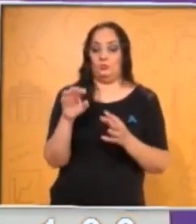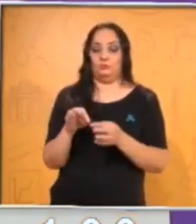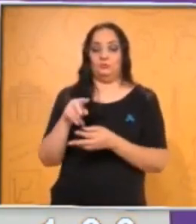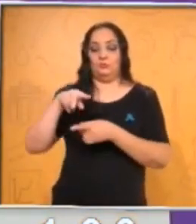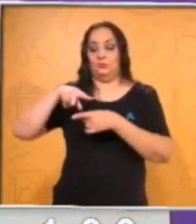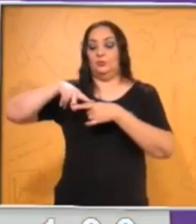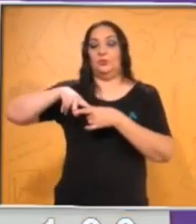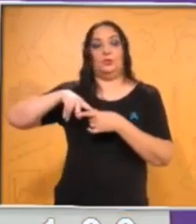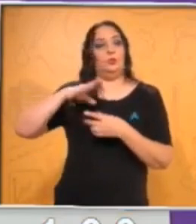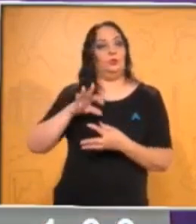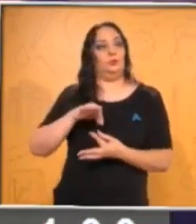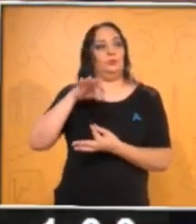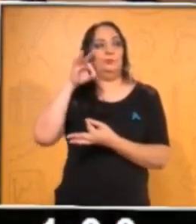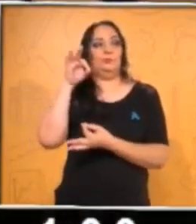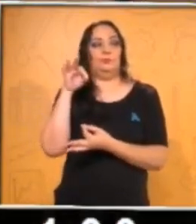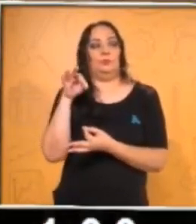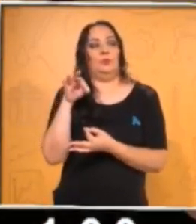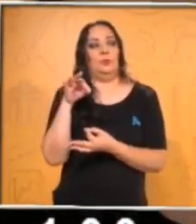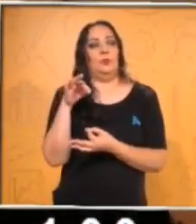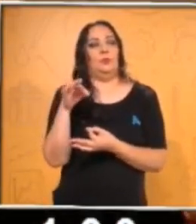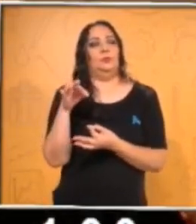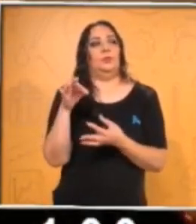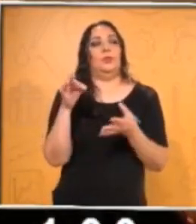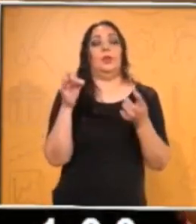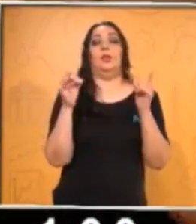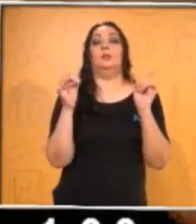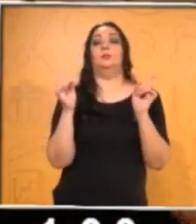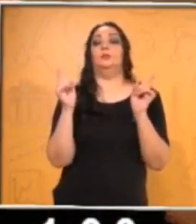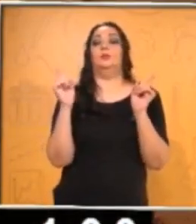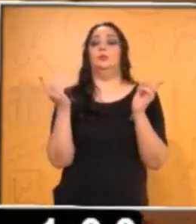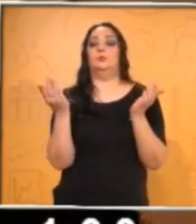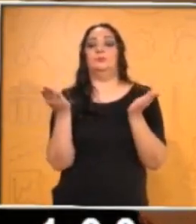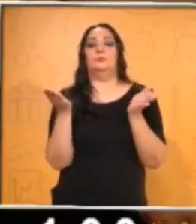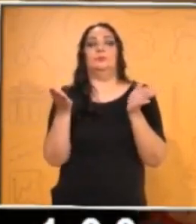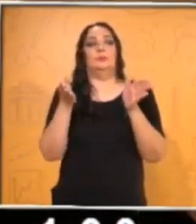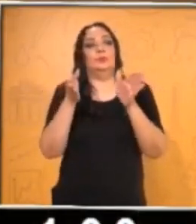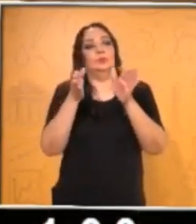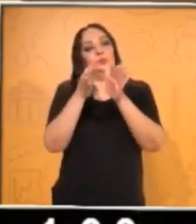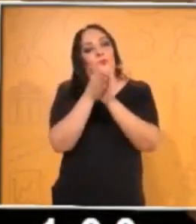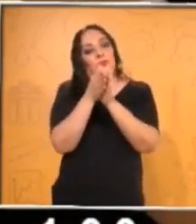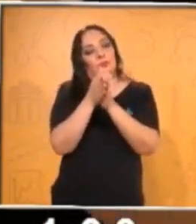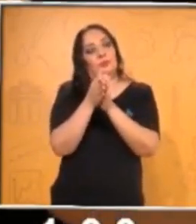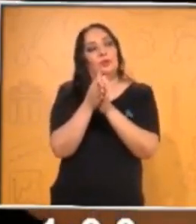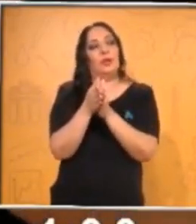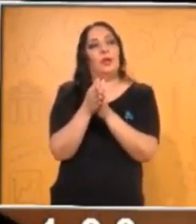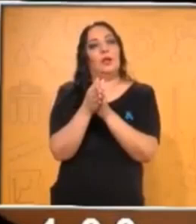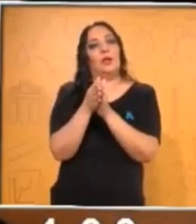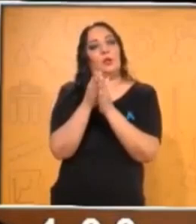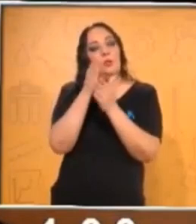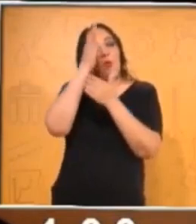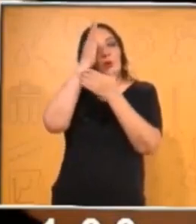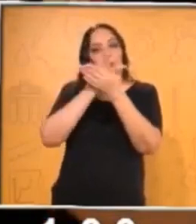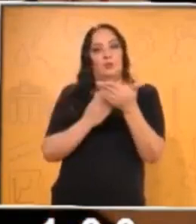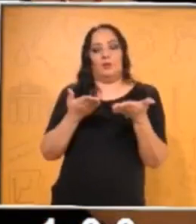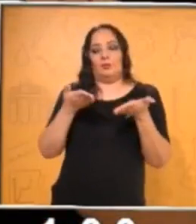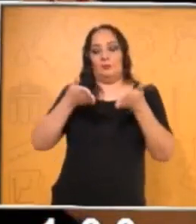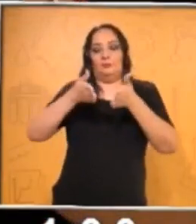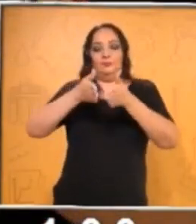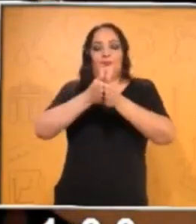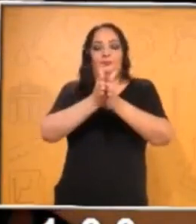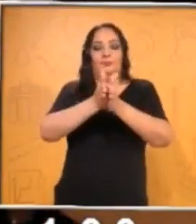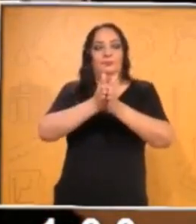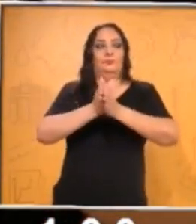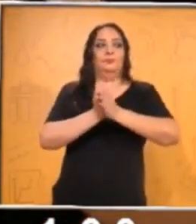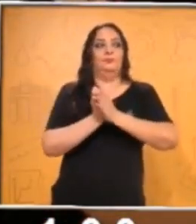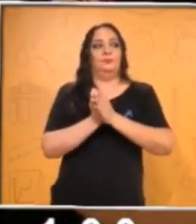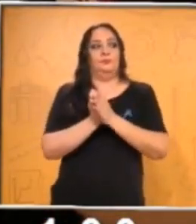de esos triángulos. Ok. Y vamos a unir las 2 puntas. Estas 2 puntas que están aquí, las vamos a unir. Ok, lo vamos a partir a la mitad. Y lo